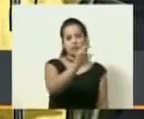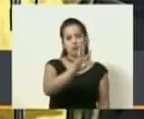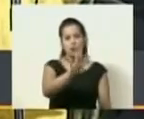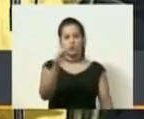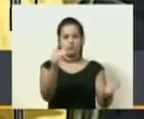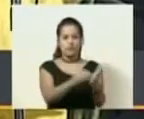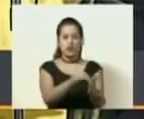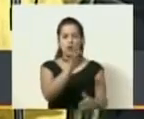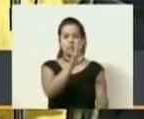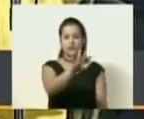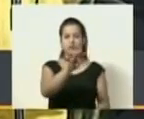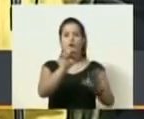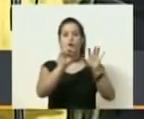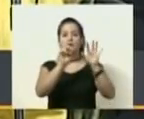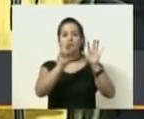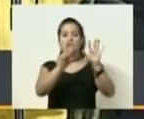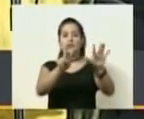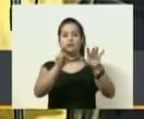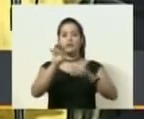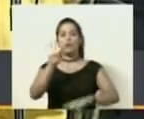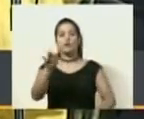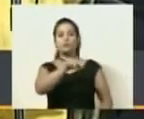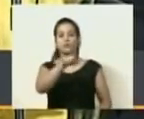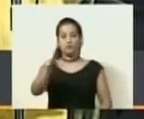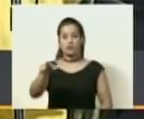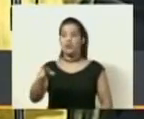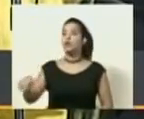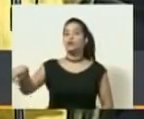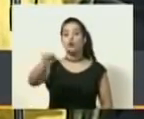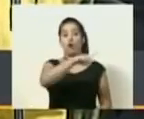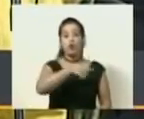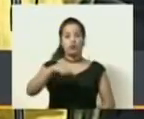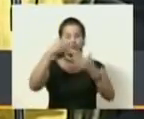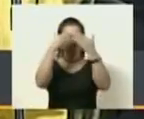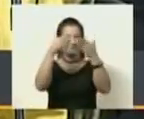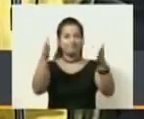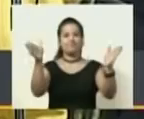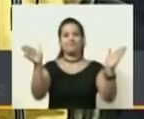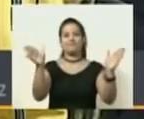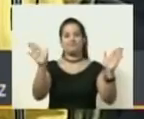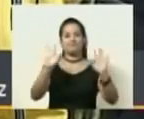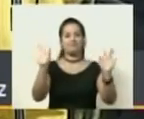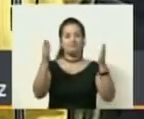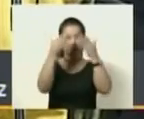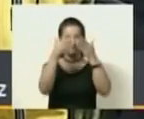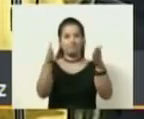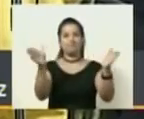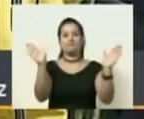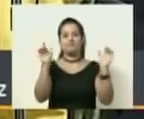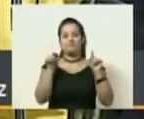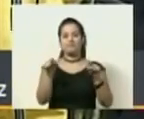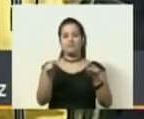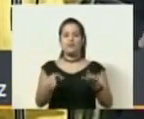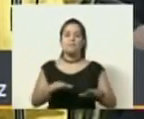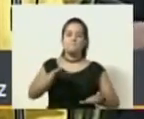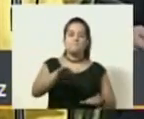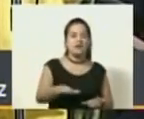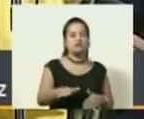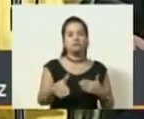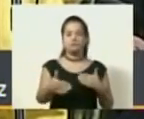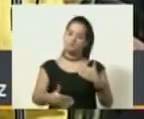34.874 compatriotas que están viendo la luz, que están dando un paso